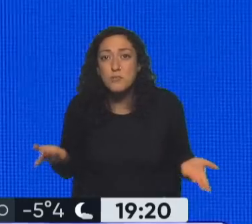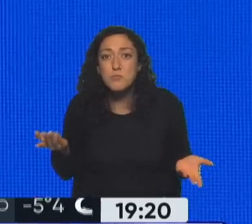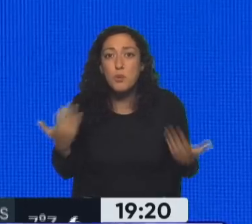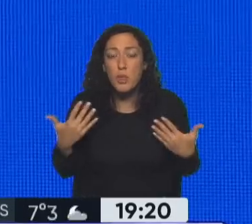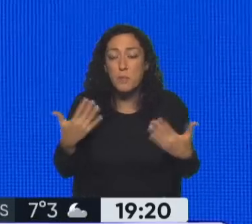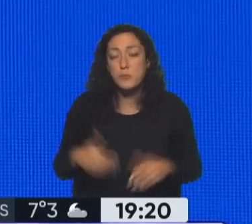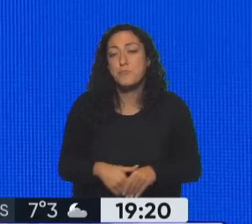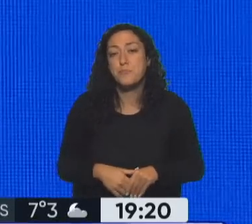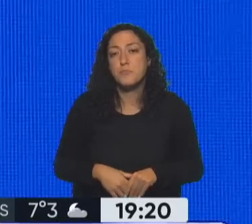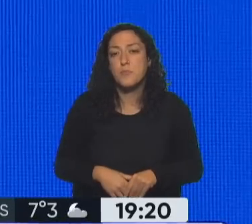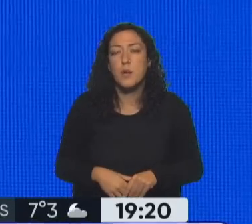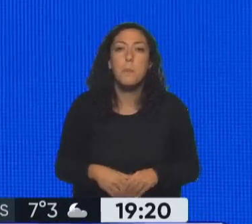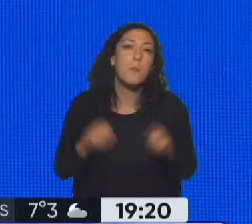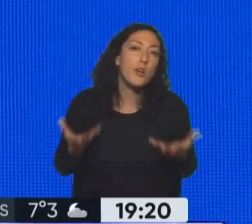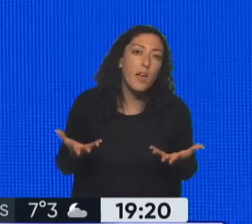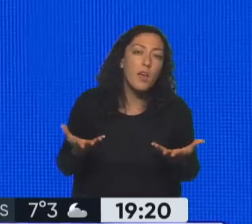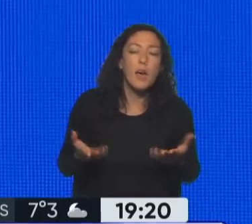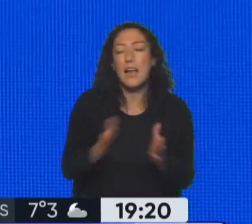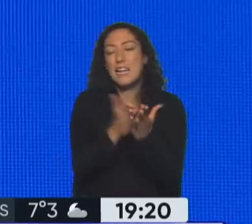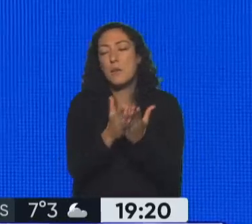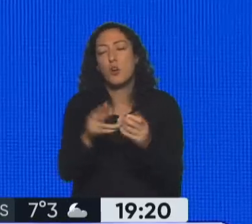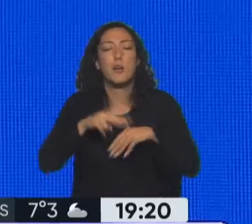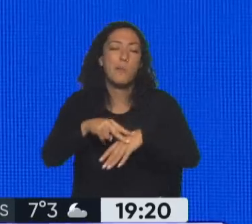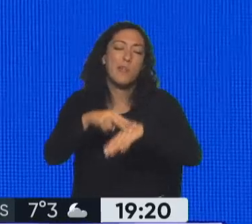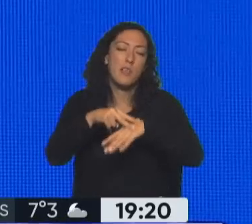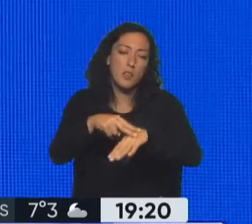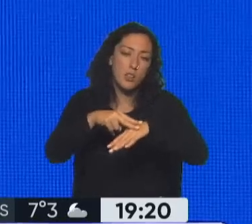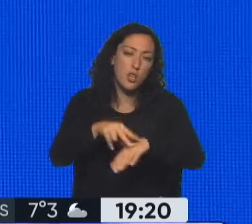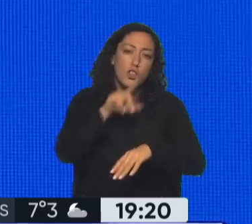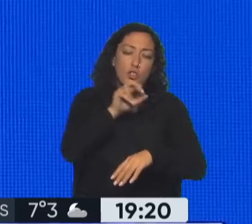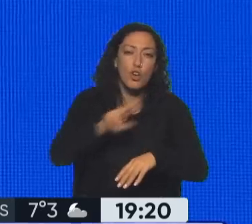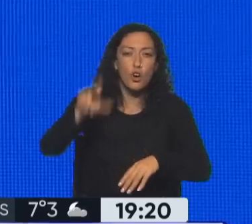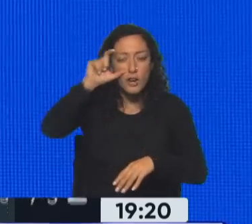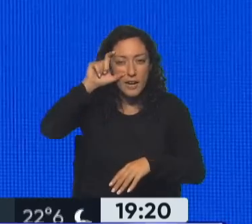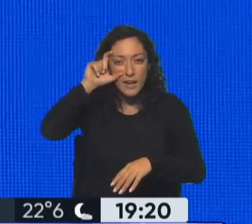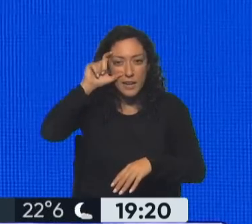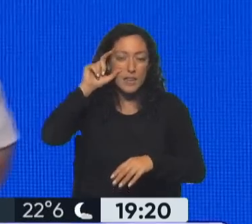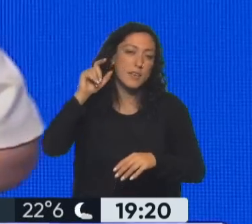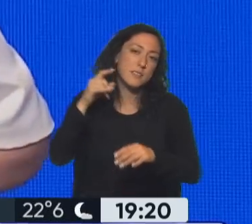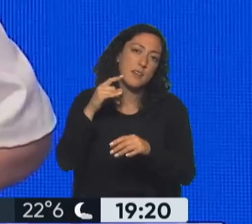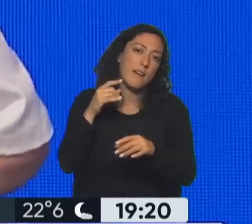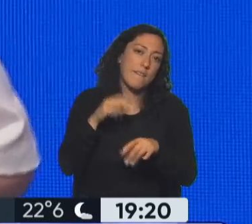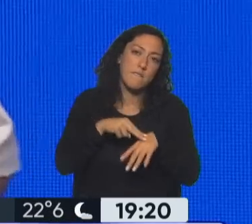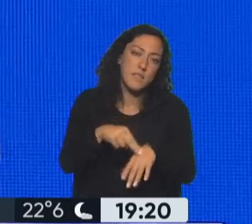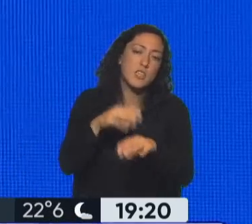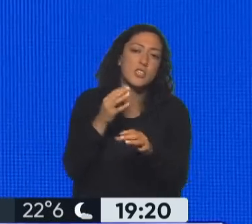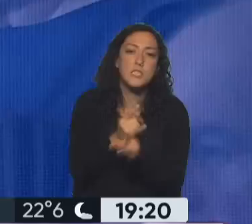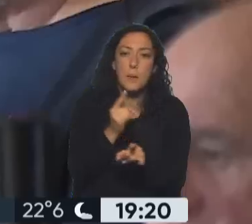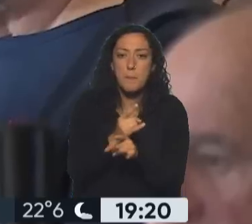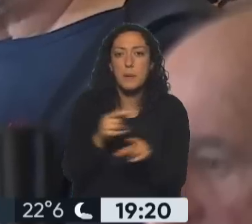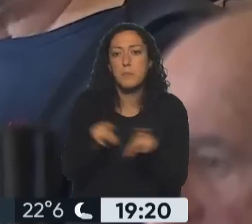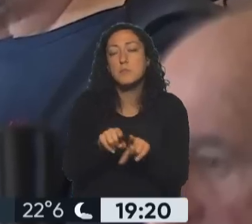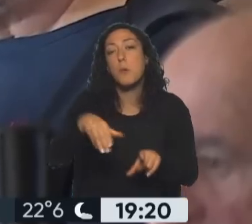un libro que yo siempre lo recomiendo, el de Torre, Una temporada en el quinto piso, donde cuenta cuando Machinea,